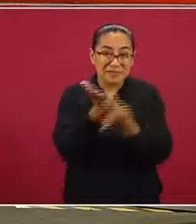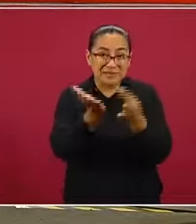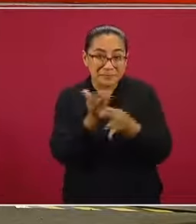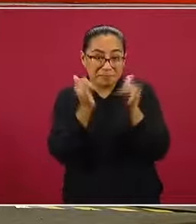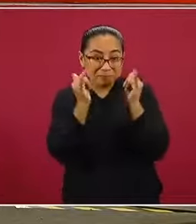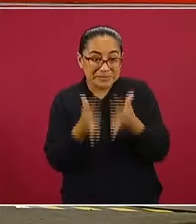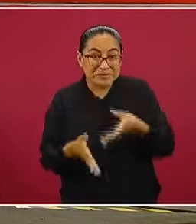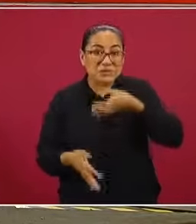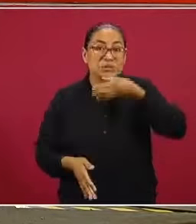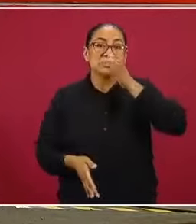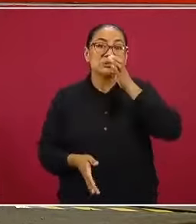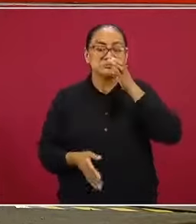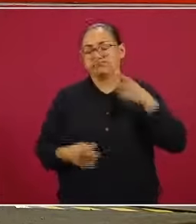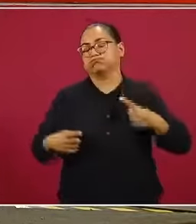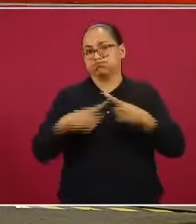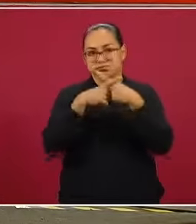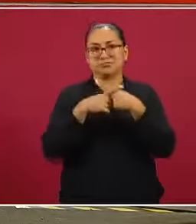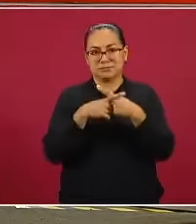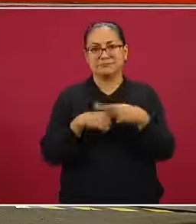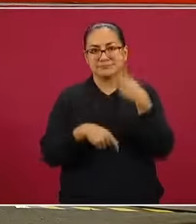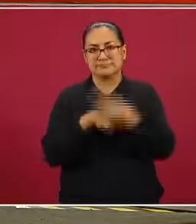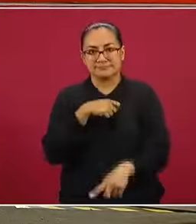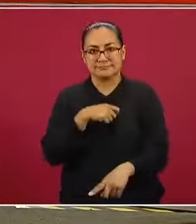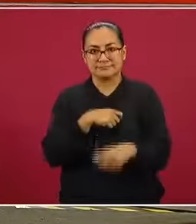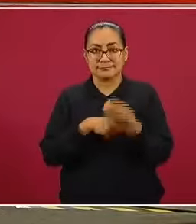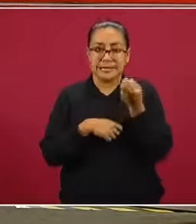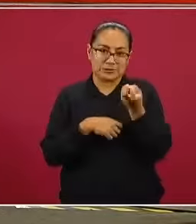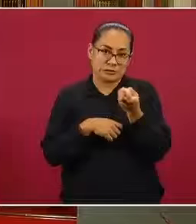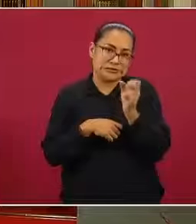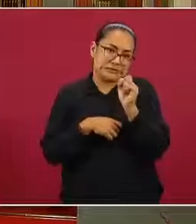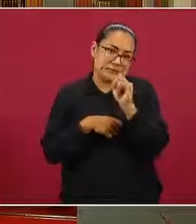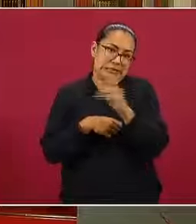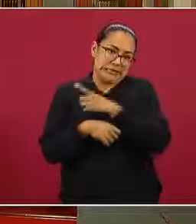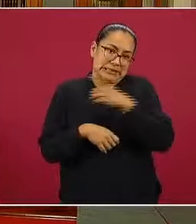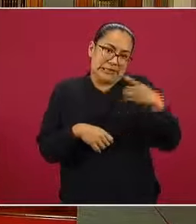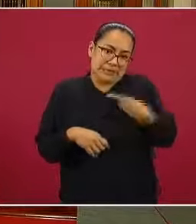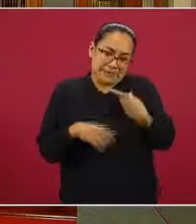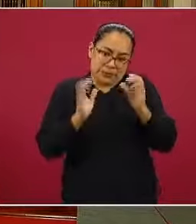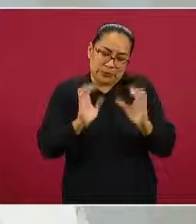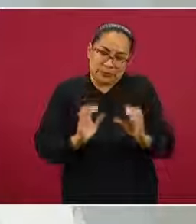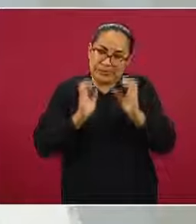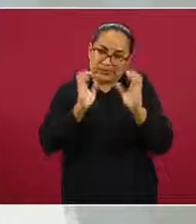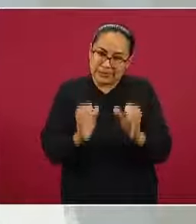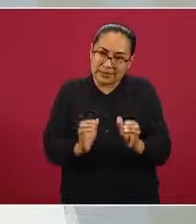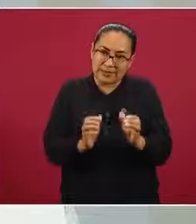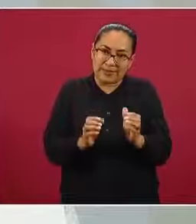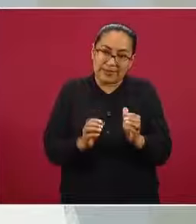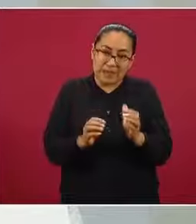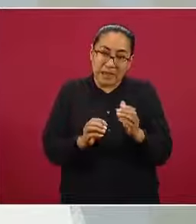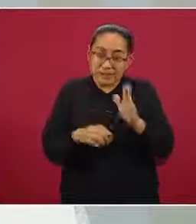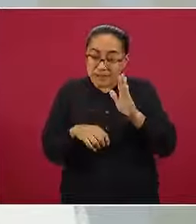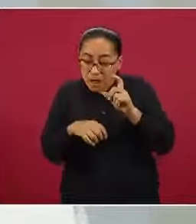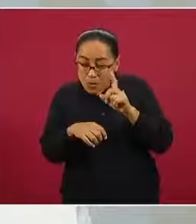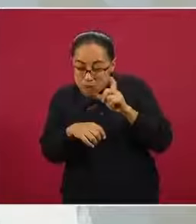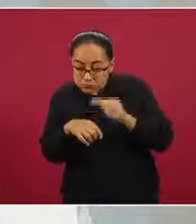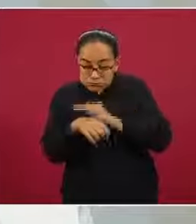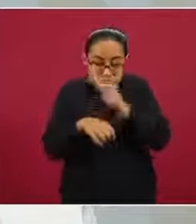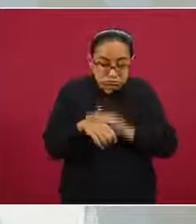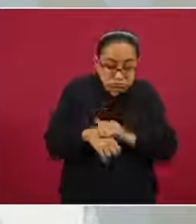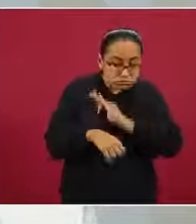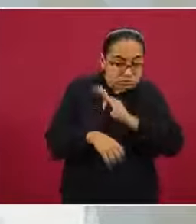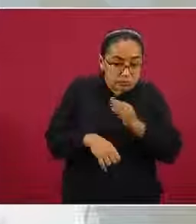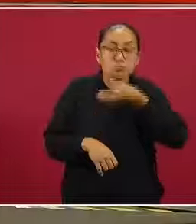puede estar en aguas, ¿no? Entonces, eso es una de las cosas que se asegura en calificar un agua como potable. Y también